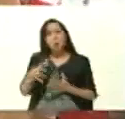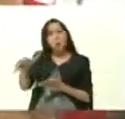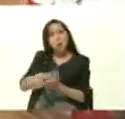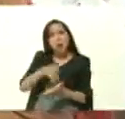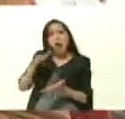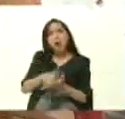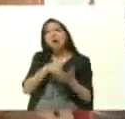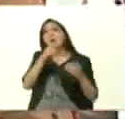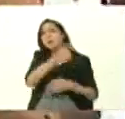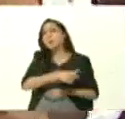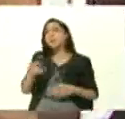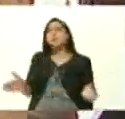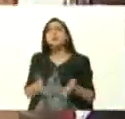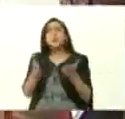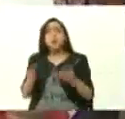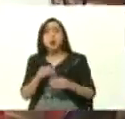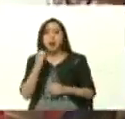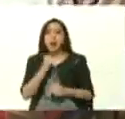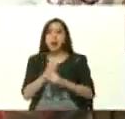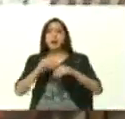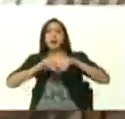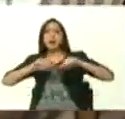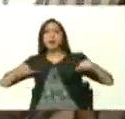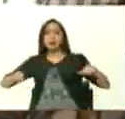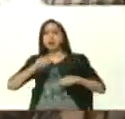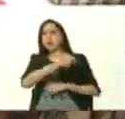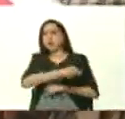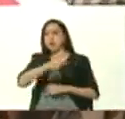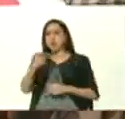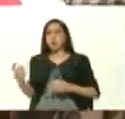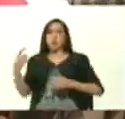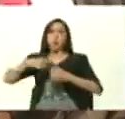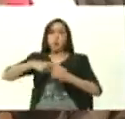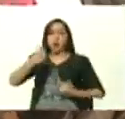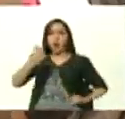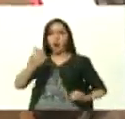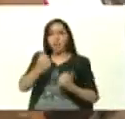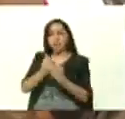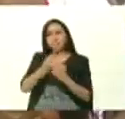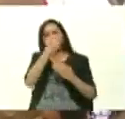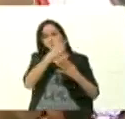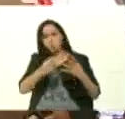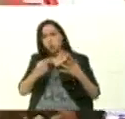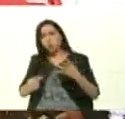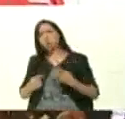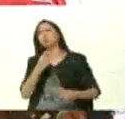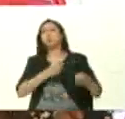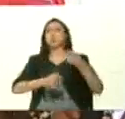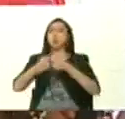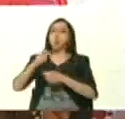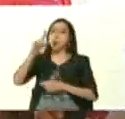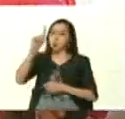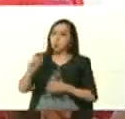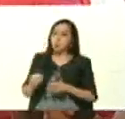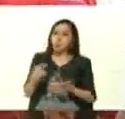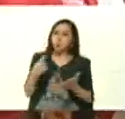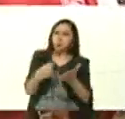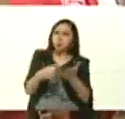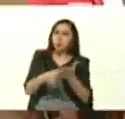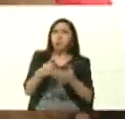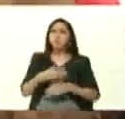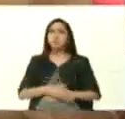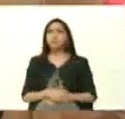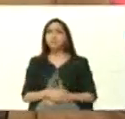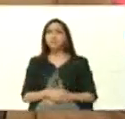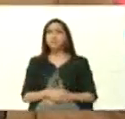pequeños productores, a nuestros campesinos, que mire, como puede ver, se suman, traen sus productos acá ¿verdad? Y los venden a precios solidarios. Es decir, es